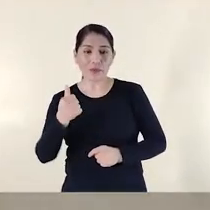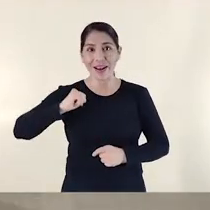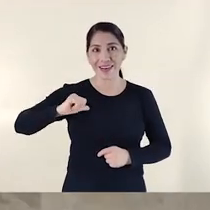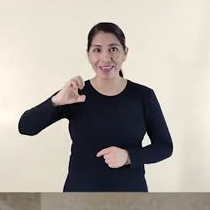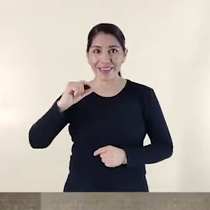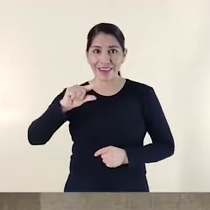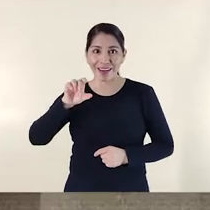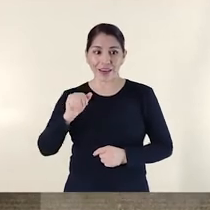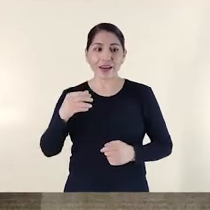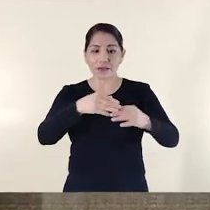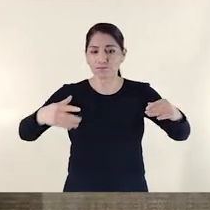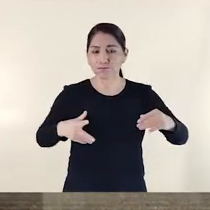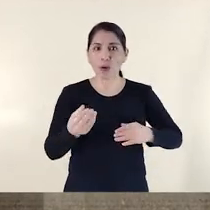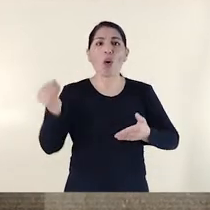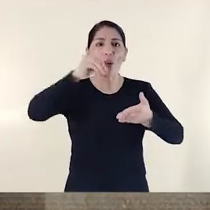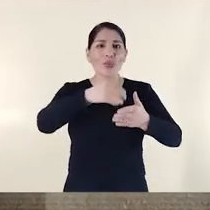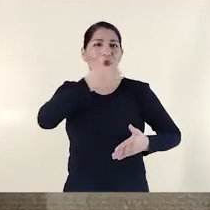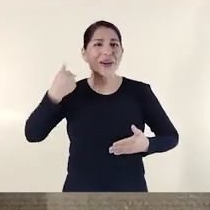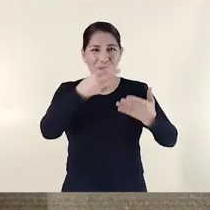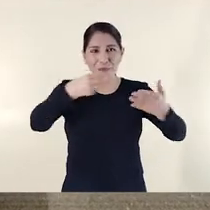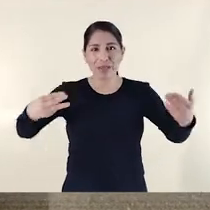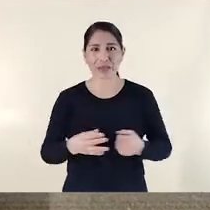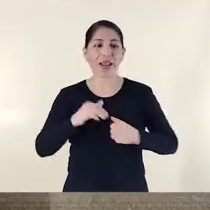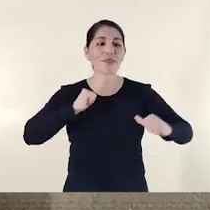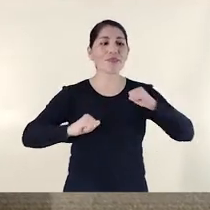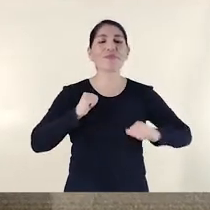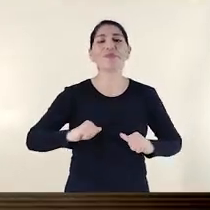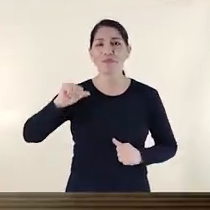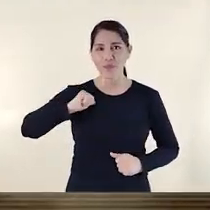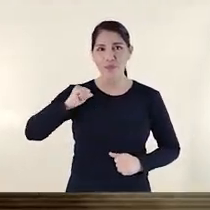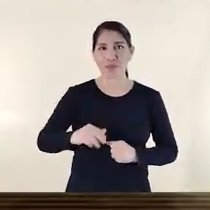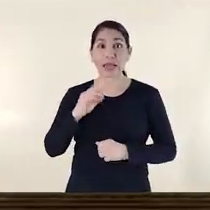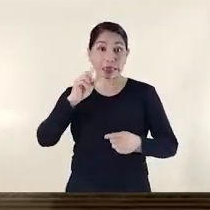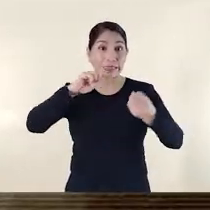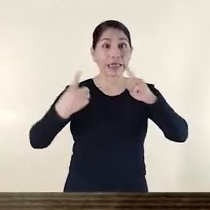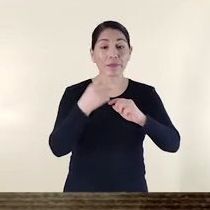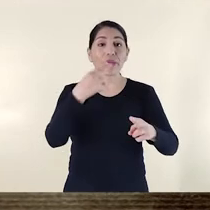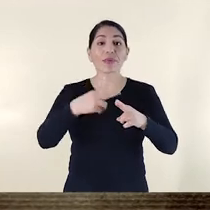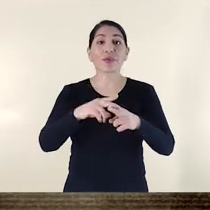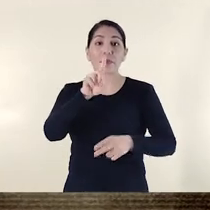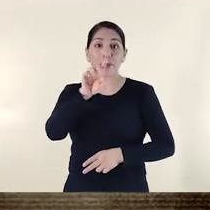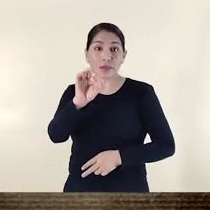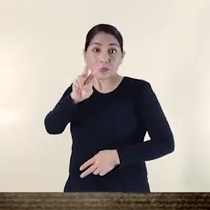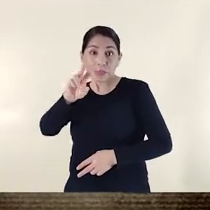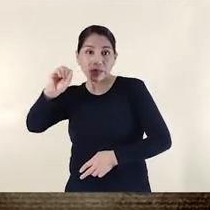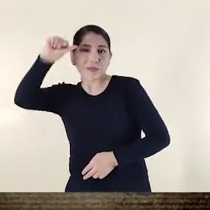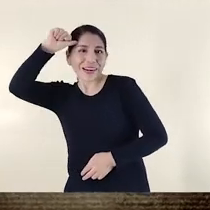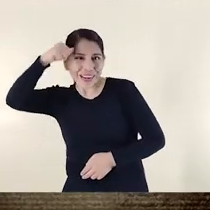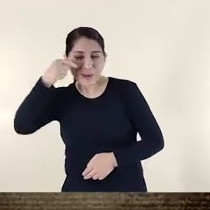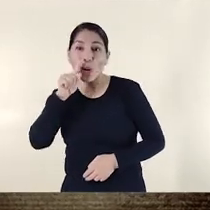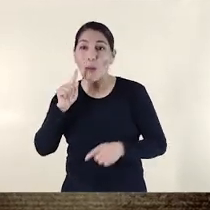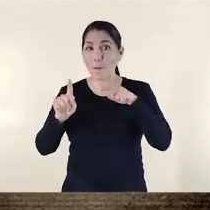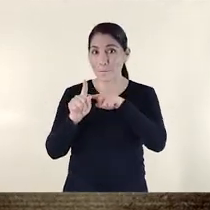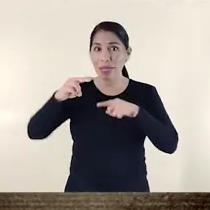que el alcalde Elguera inauguró otro de mejor material nombrándolo municipal. Cambia el nombre en 1929 para honrar